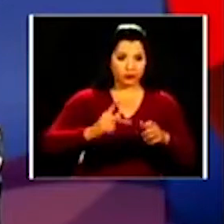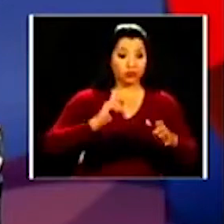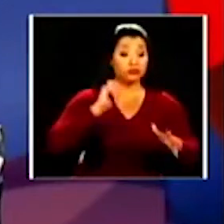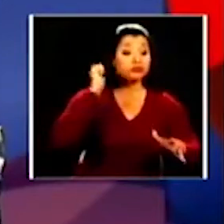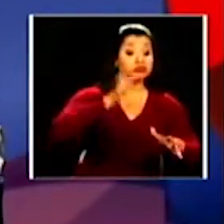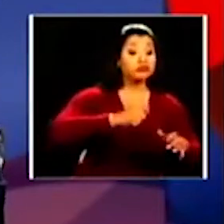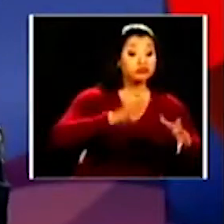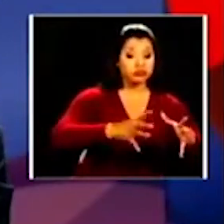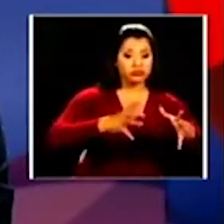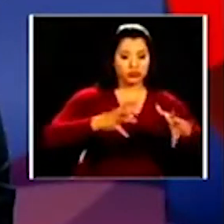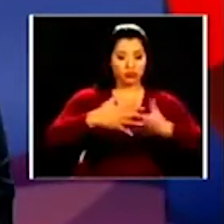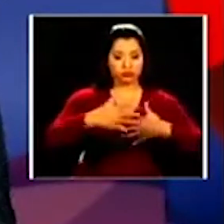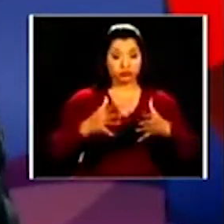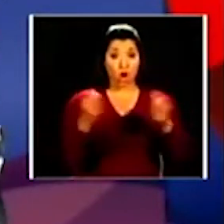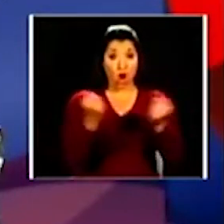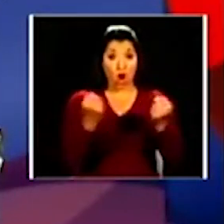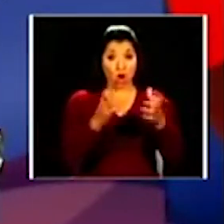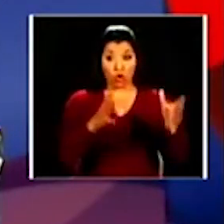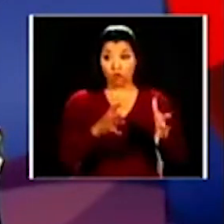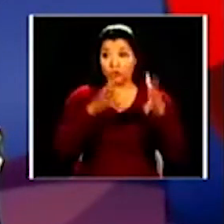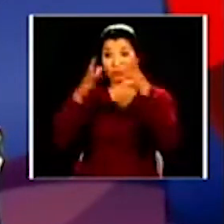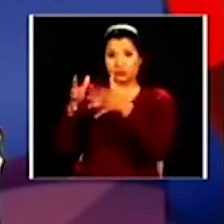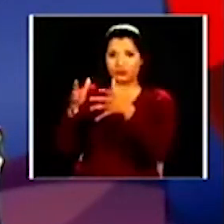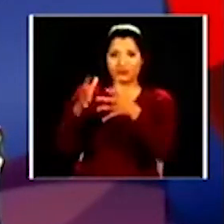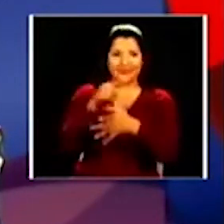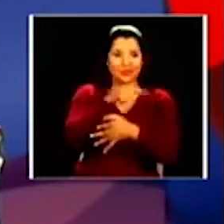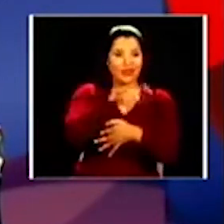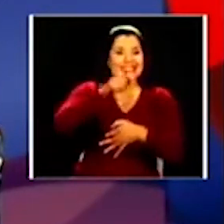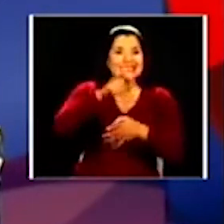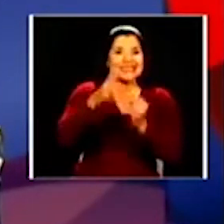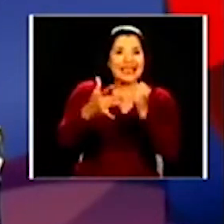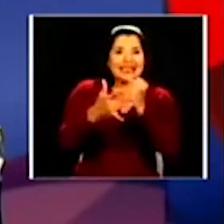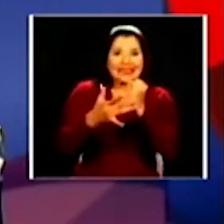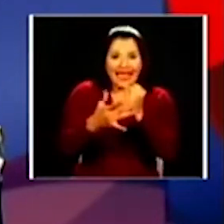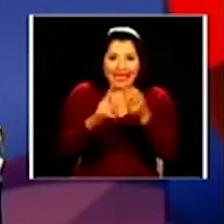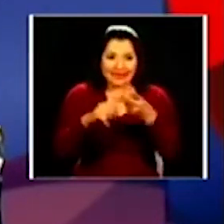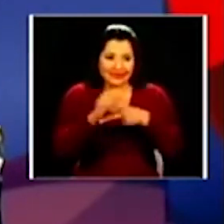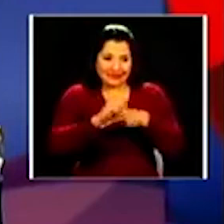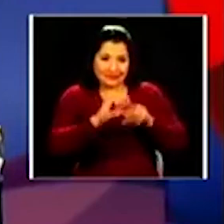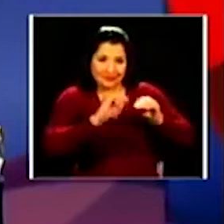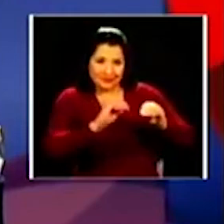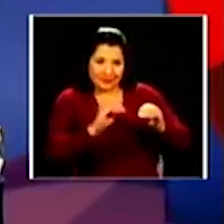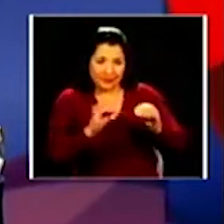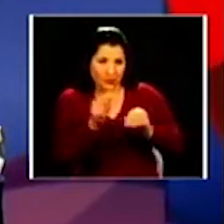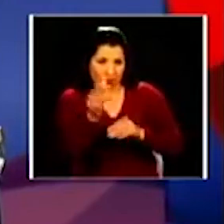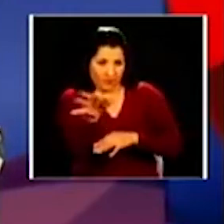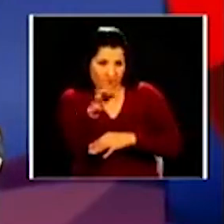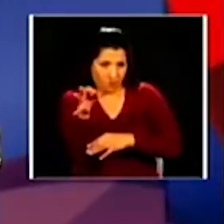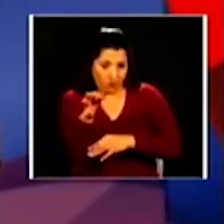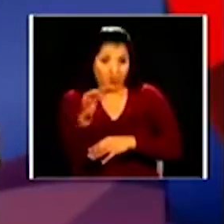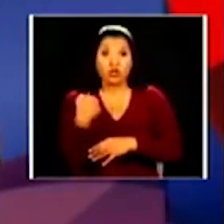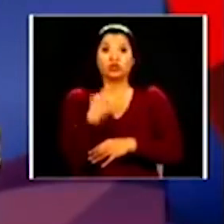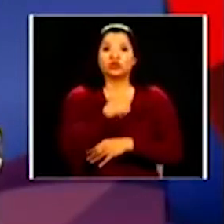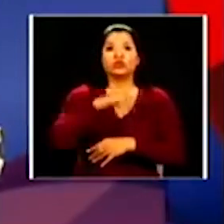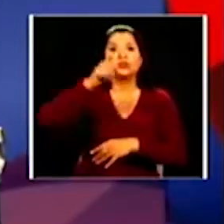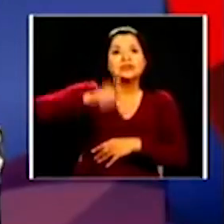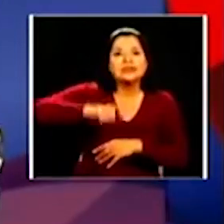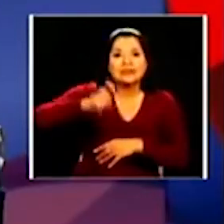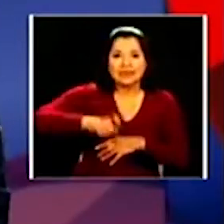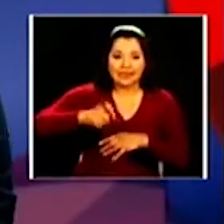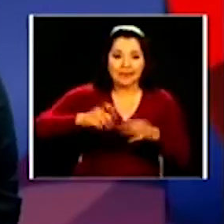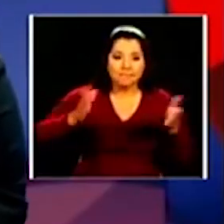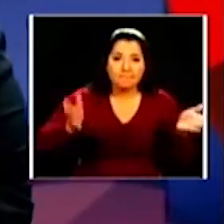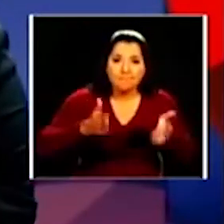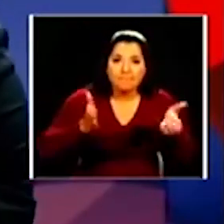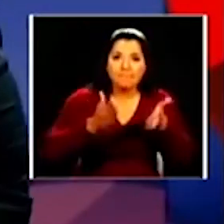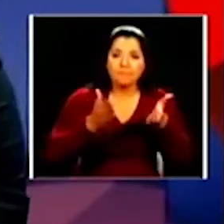agregado, pero eso requiere técnica, capacitación y otras medidas. Necesitamos también generar otras alternativas como la navegación